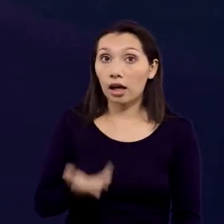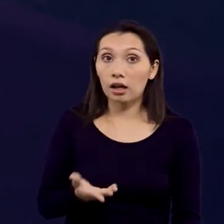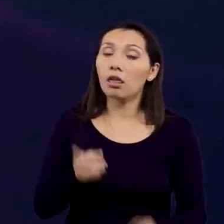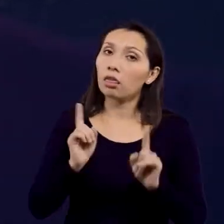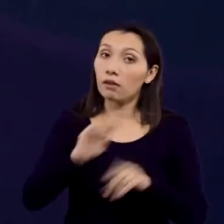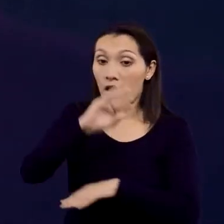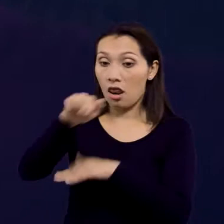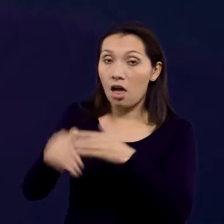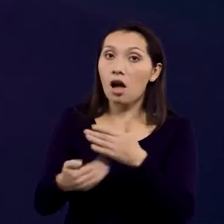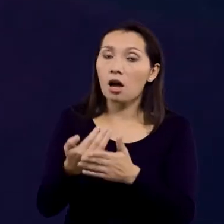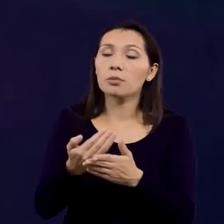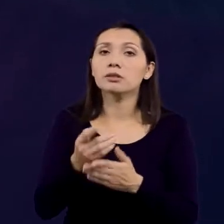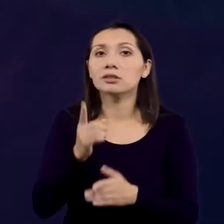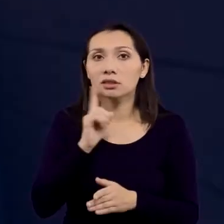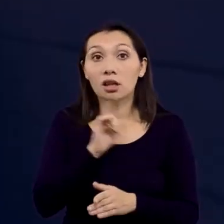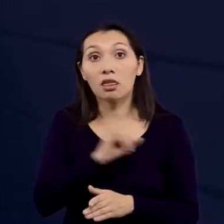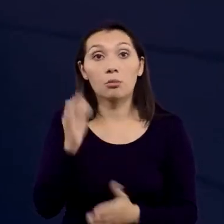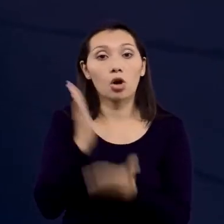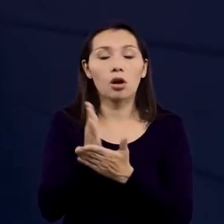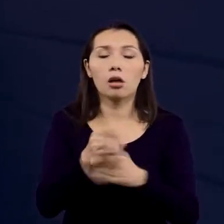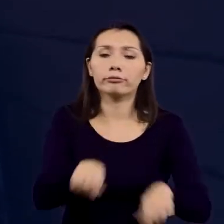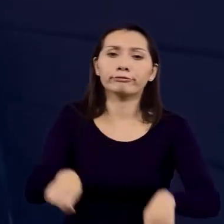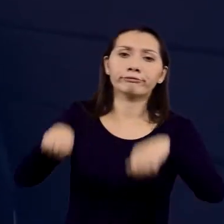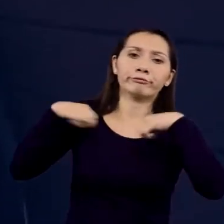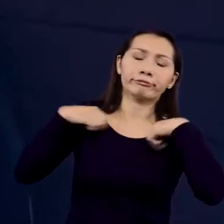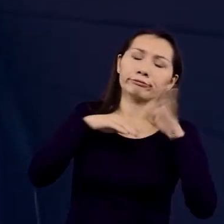Tiene, el otro día tiene que, después de clase, ir a acostarse.